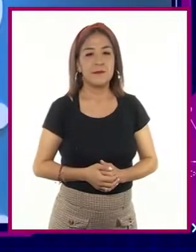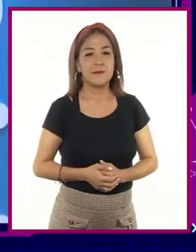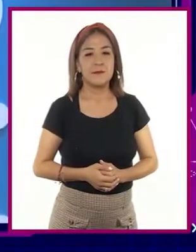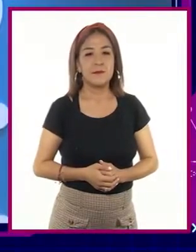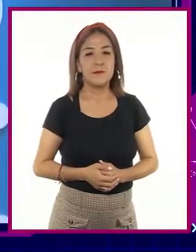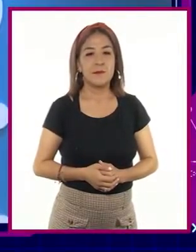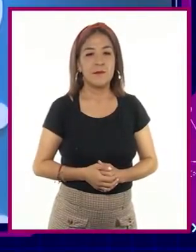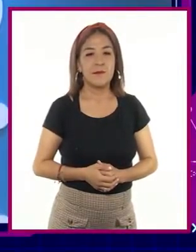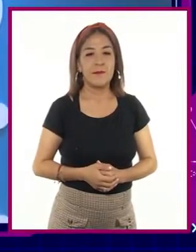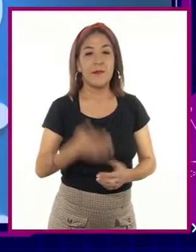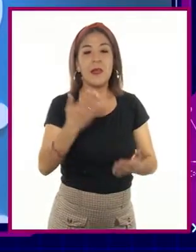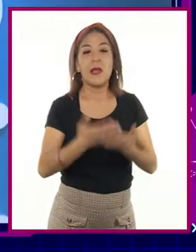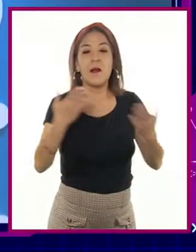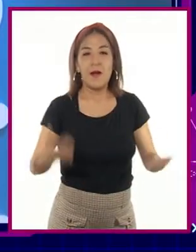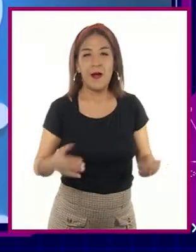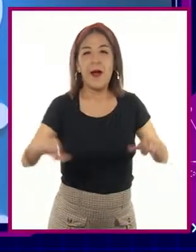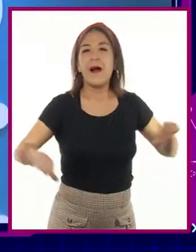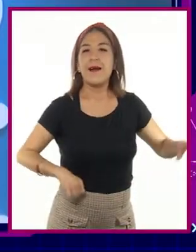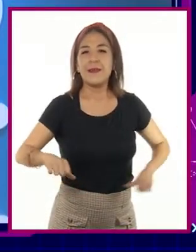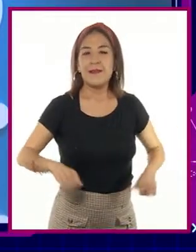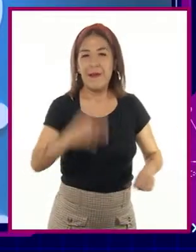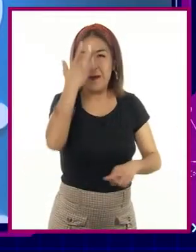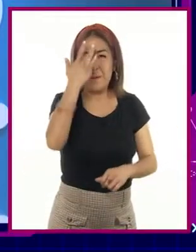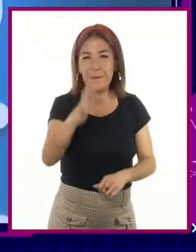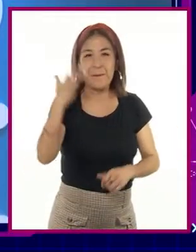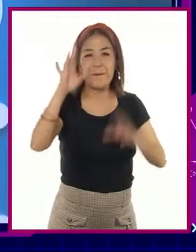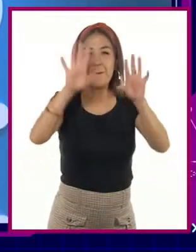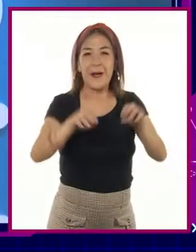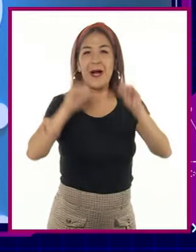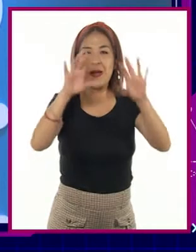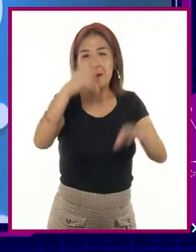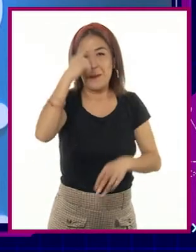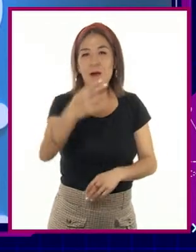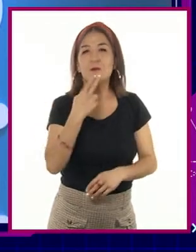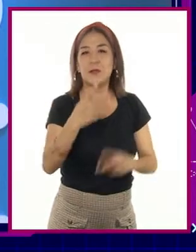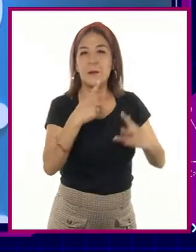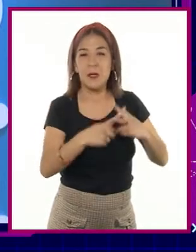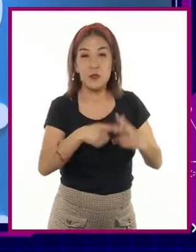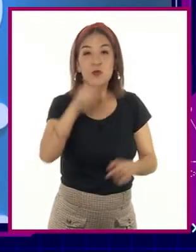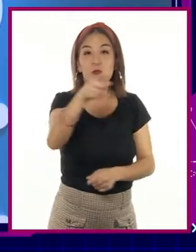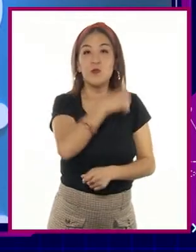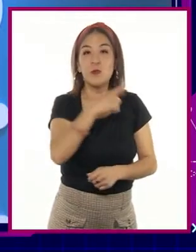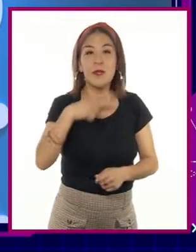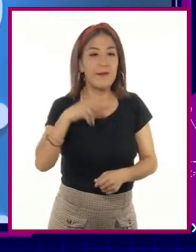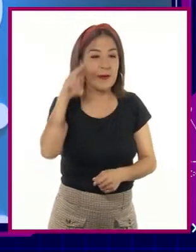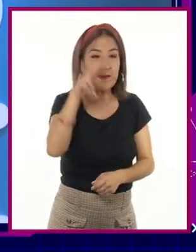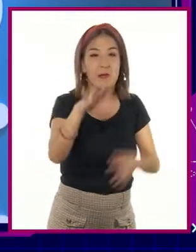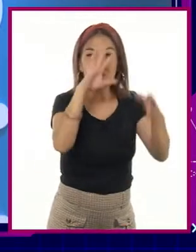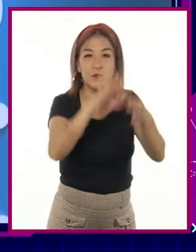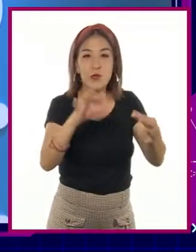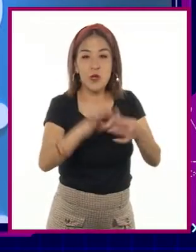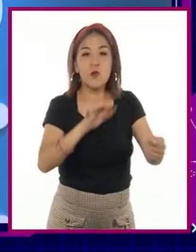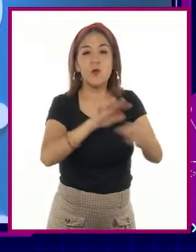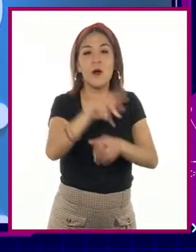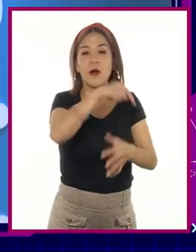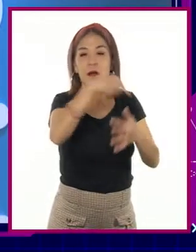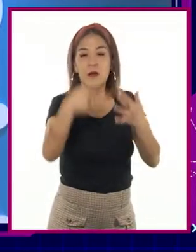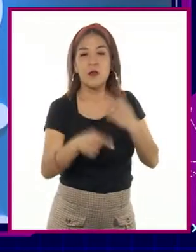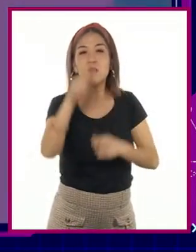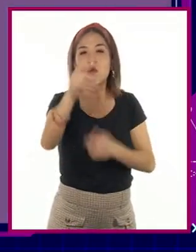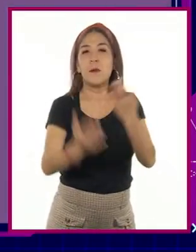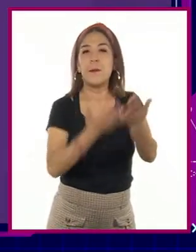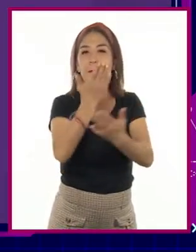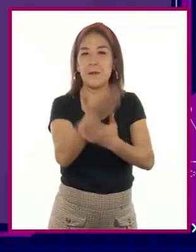hagamos ahora un truco de magia utilizando las matemáticas sigue las indicaciones y realiza las operaciones que se te vayan